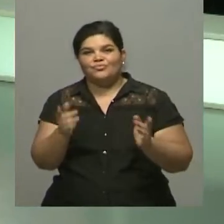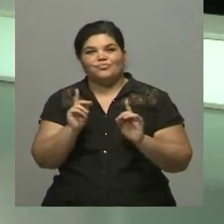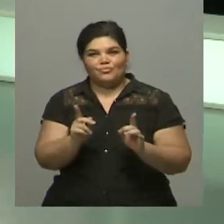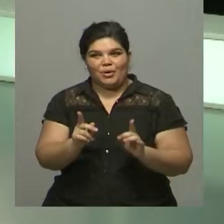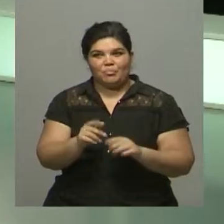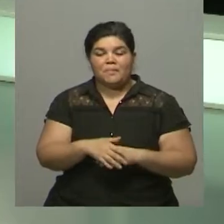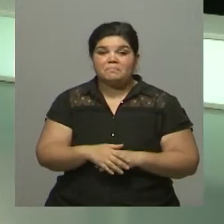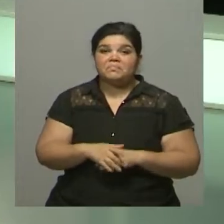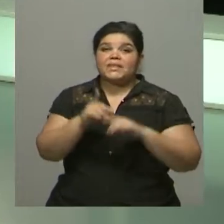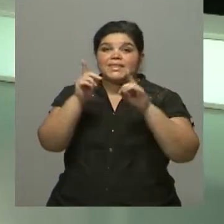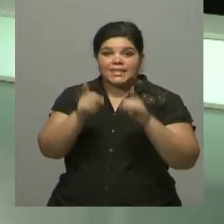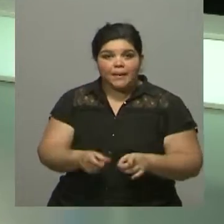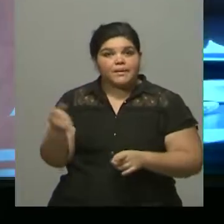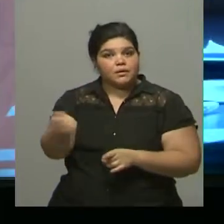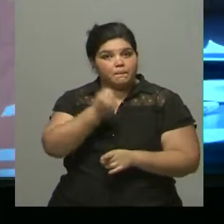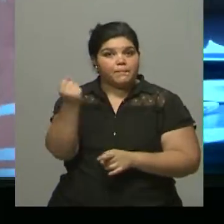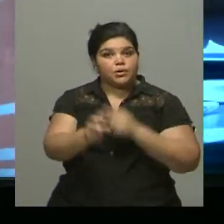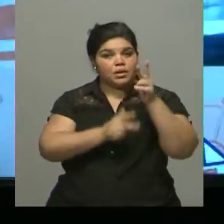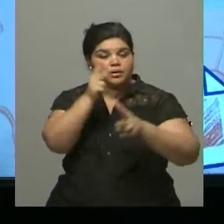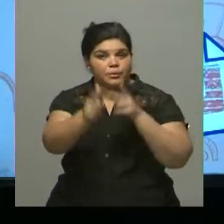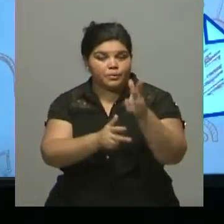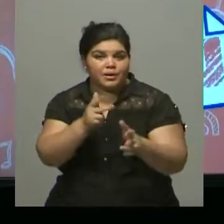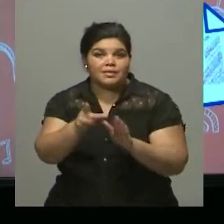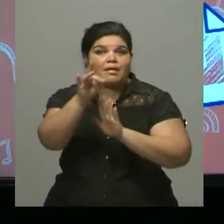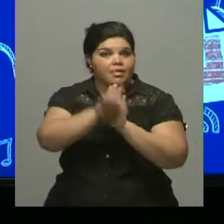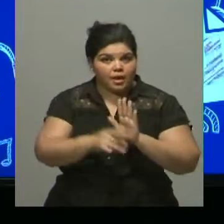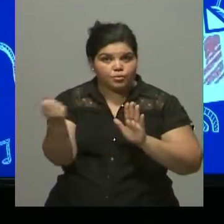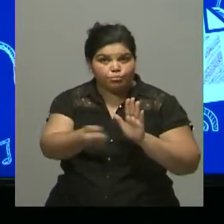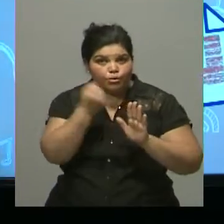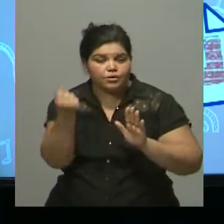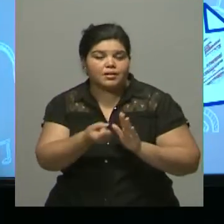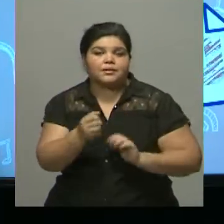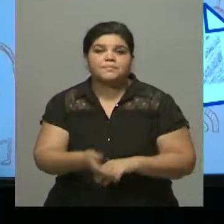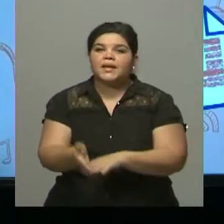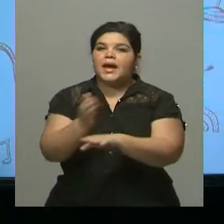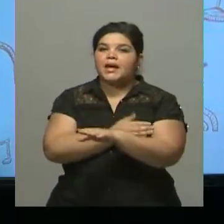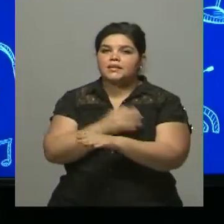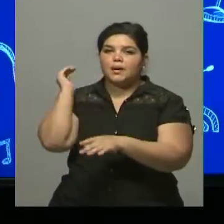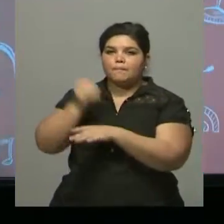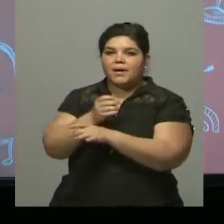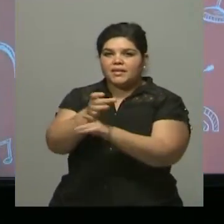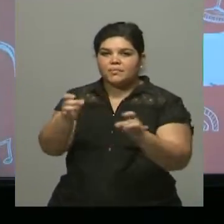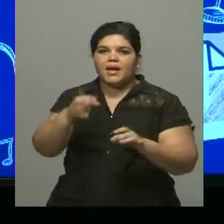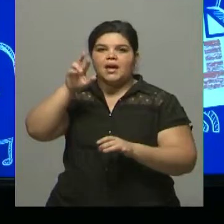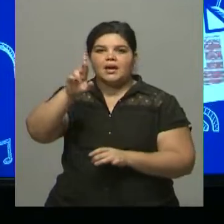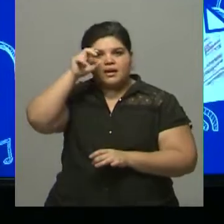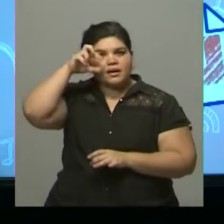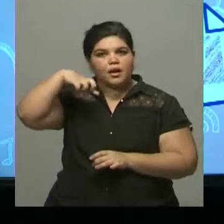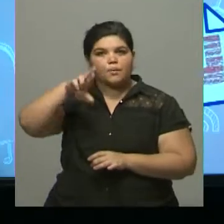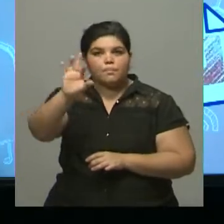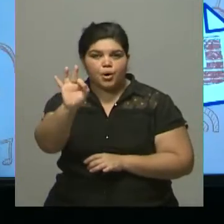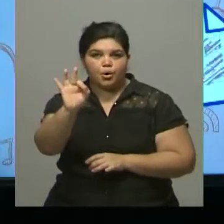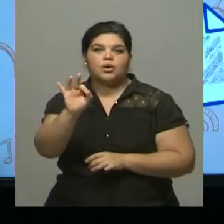Y por ahí decir que un dato muy importante, durante la pandemia estaba el programa REPRO, el programa de recuperación productiva, que eso nos permitió